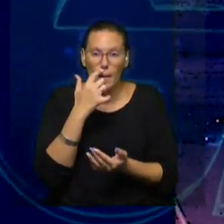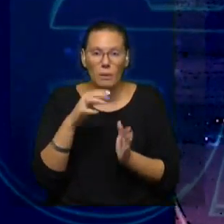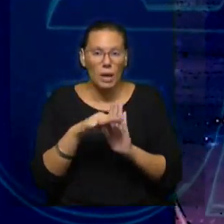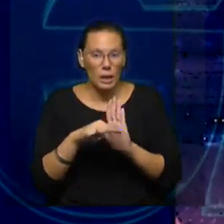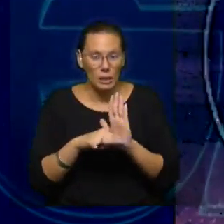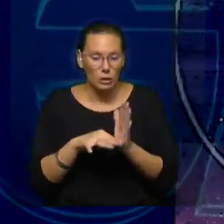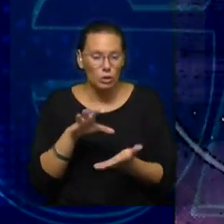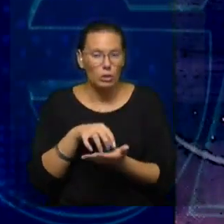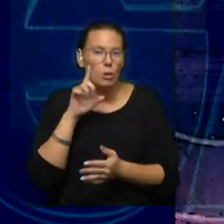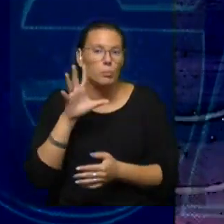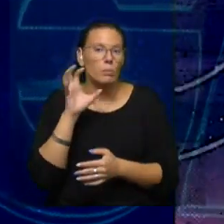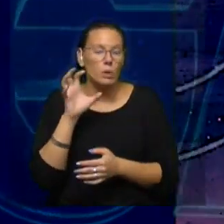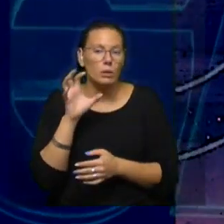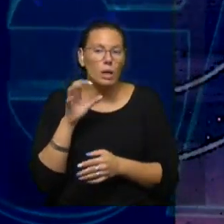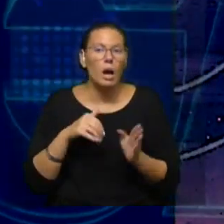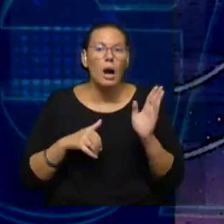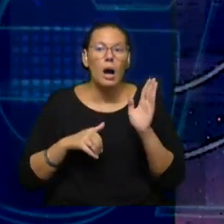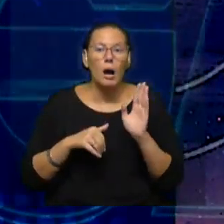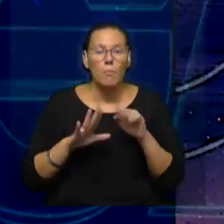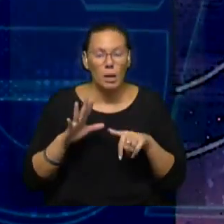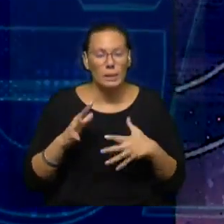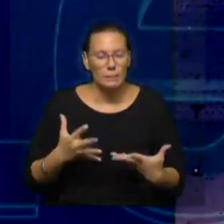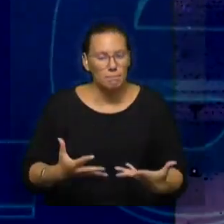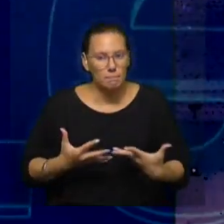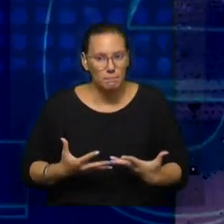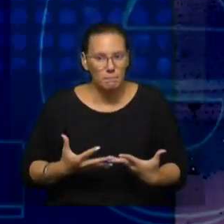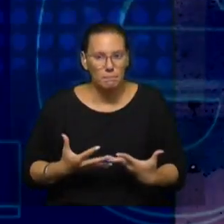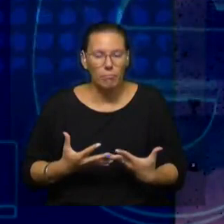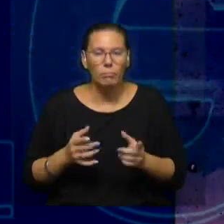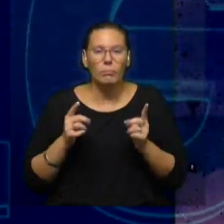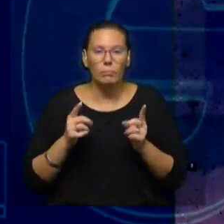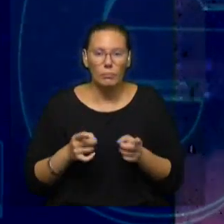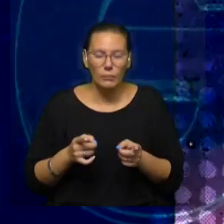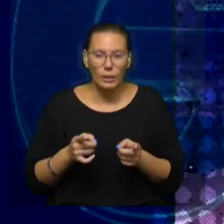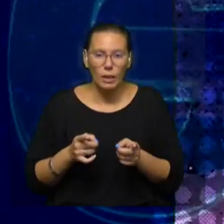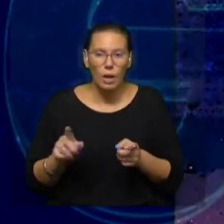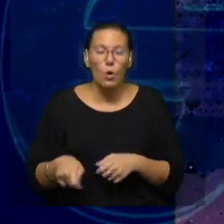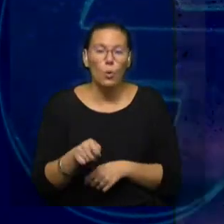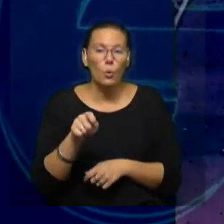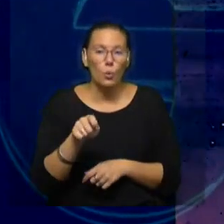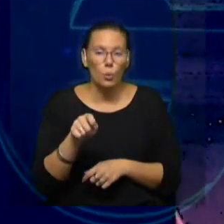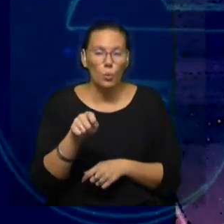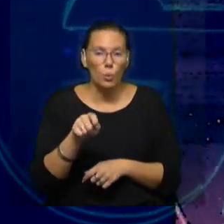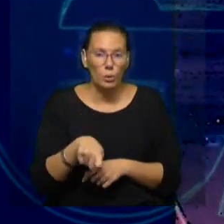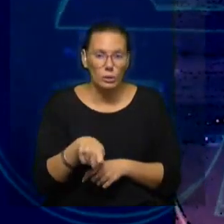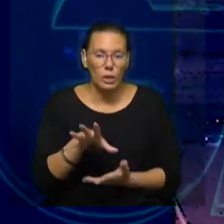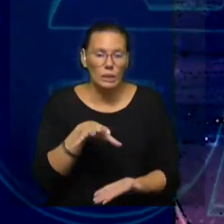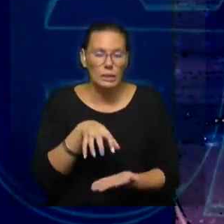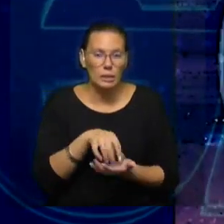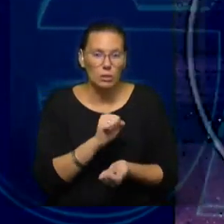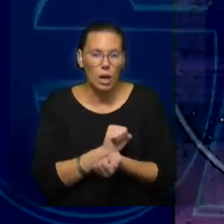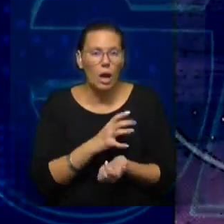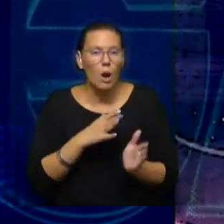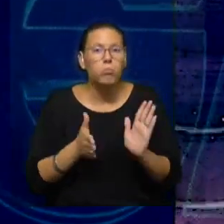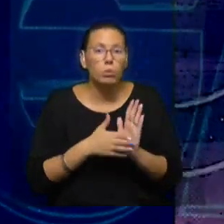sitios de memoria es como de repente que tiene más carga. También, por ejemplo, está el elemento judicial. Bueno, en los centros de detención hay pruebas